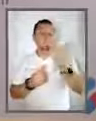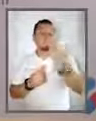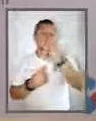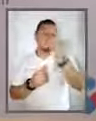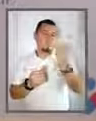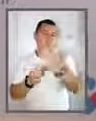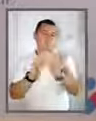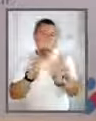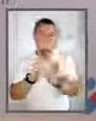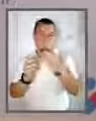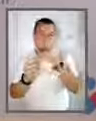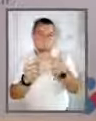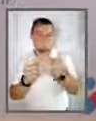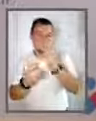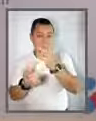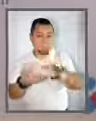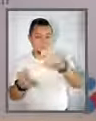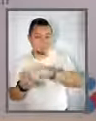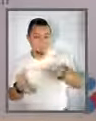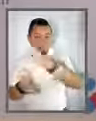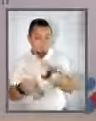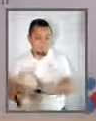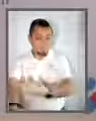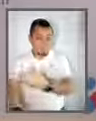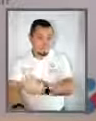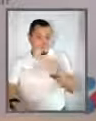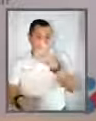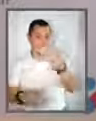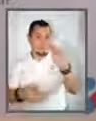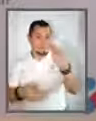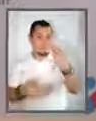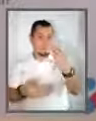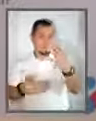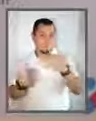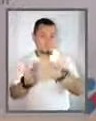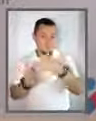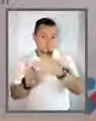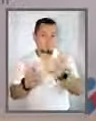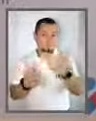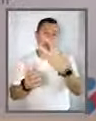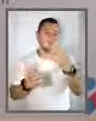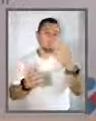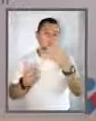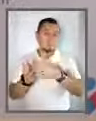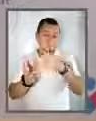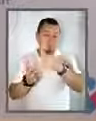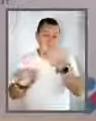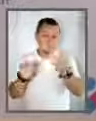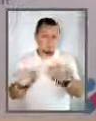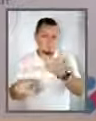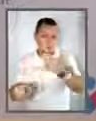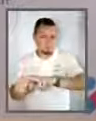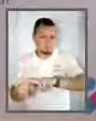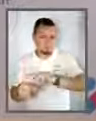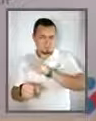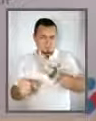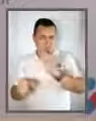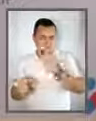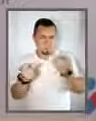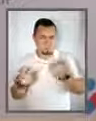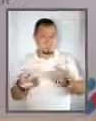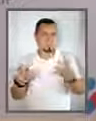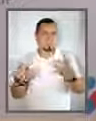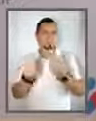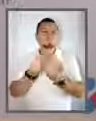mencionar que las compras que están en trámite de 194 millones y de 200 millones para los hospitales civiles